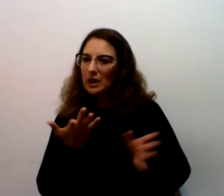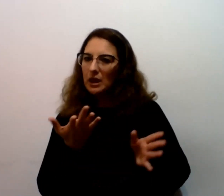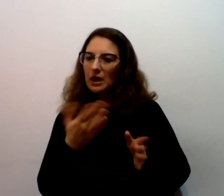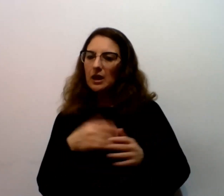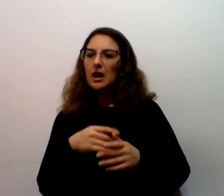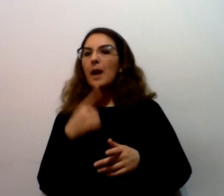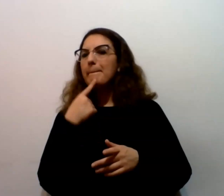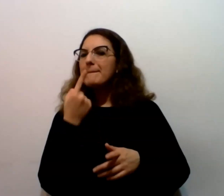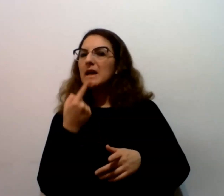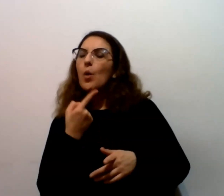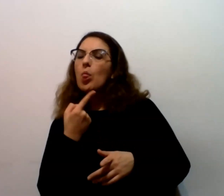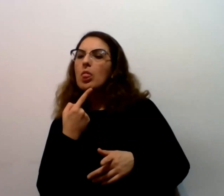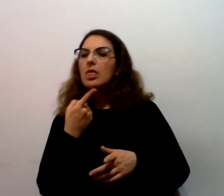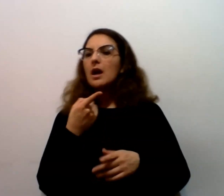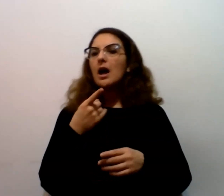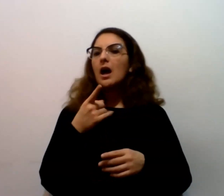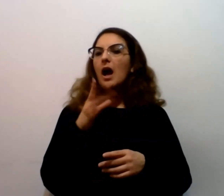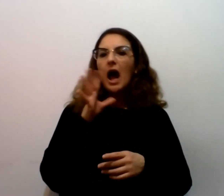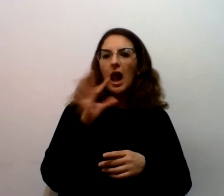alguna pregunta.